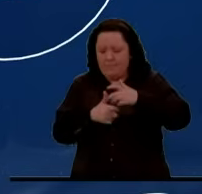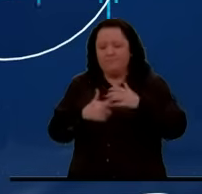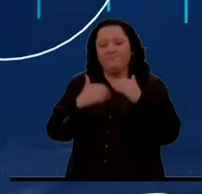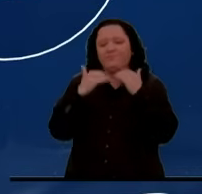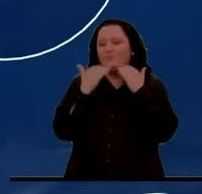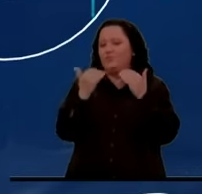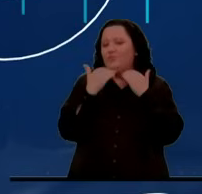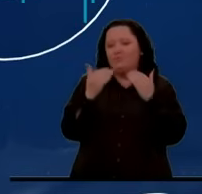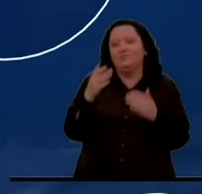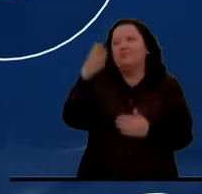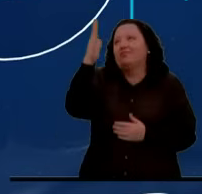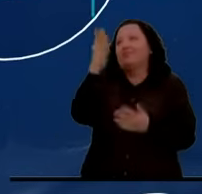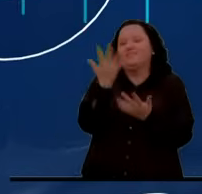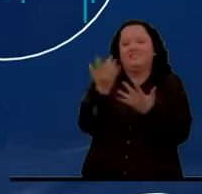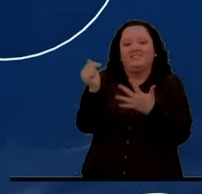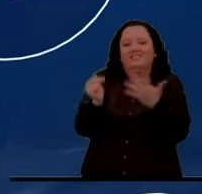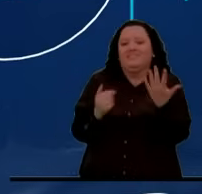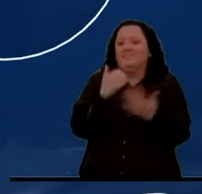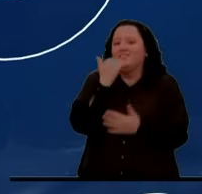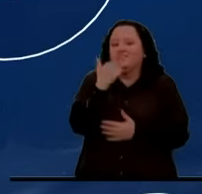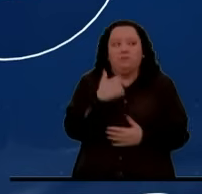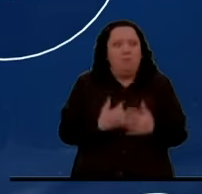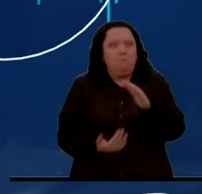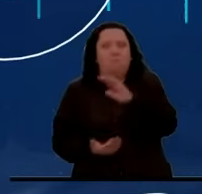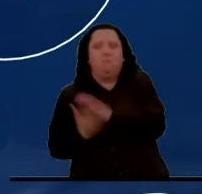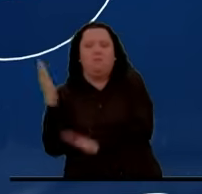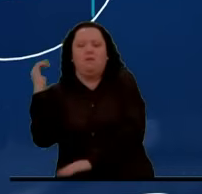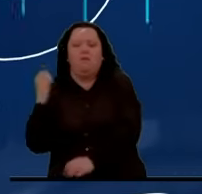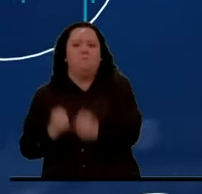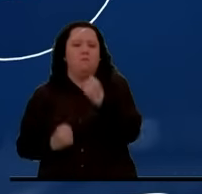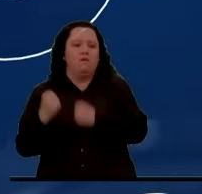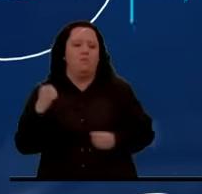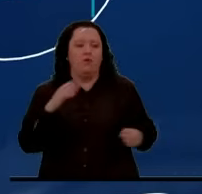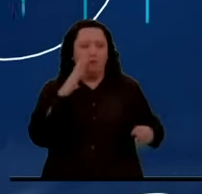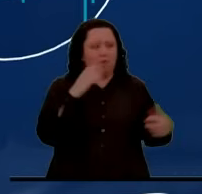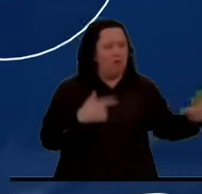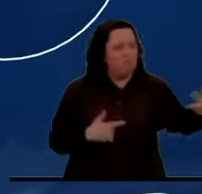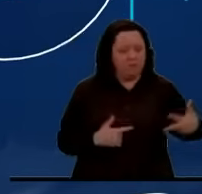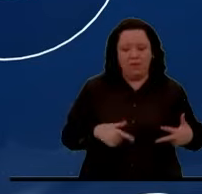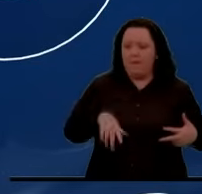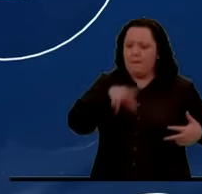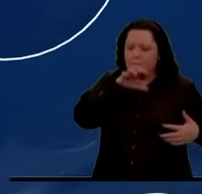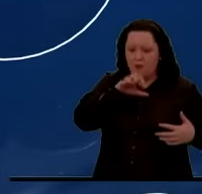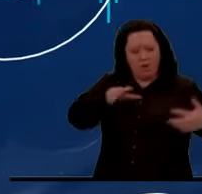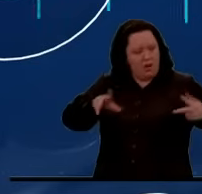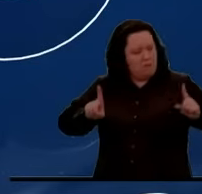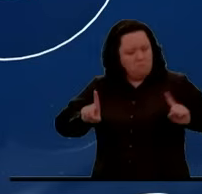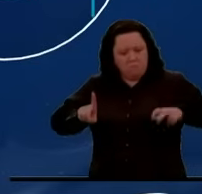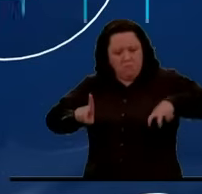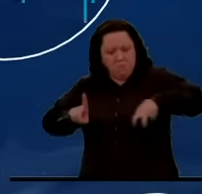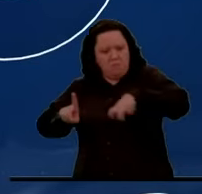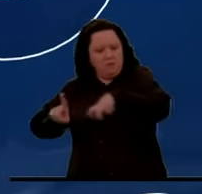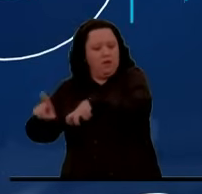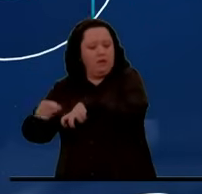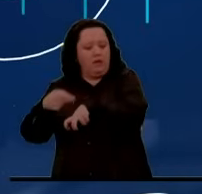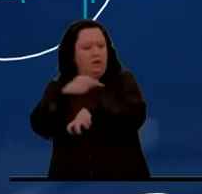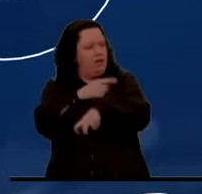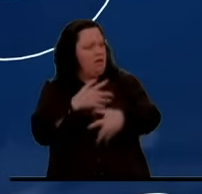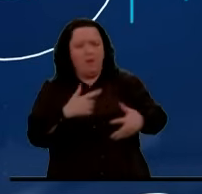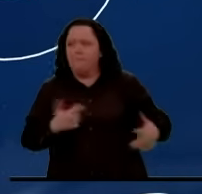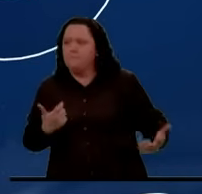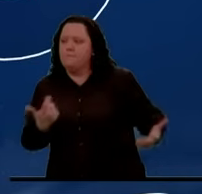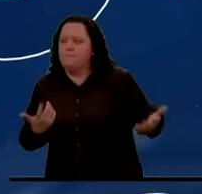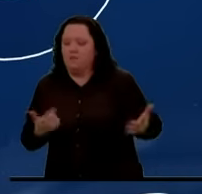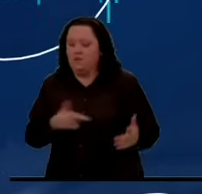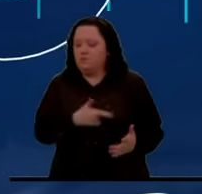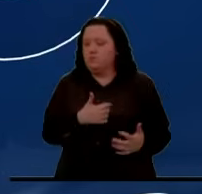cosas de mi Dios. Y bueno, yo salgo corriendo, el sujeto sale, el perro sale atrás, y eso como que hace que, supongo, que se